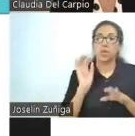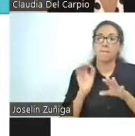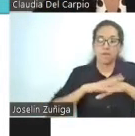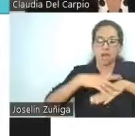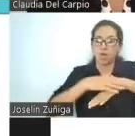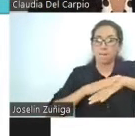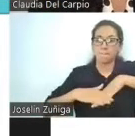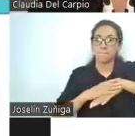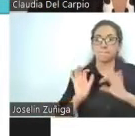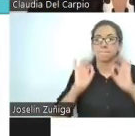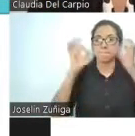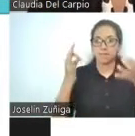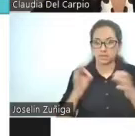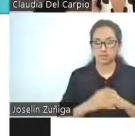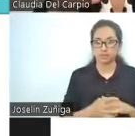dermatológicas.